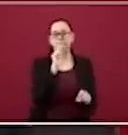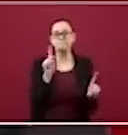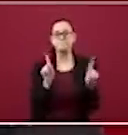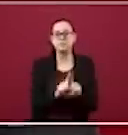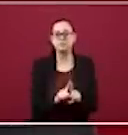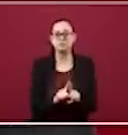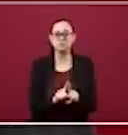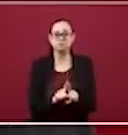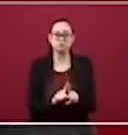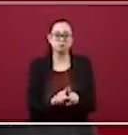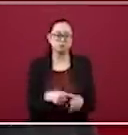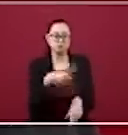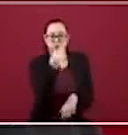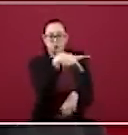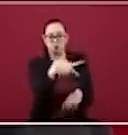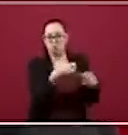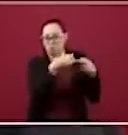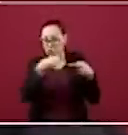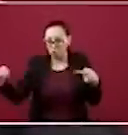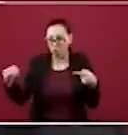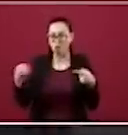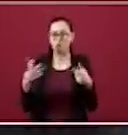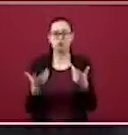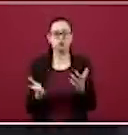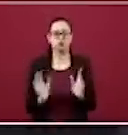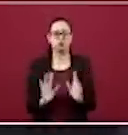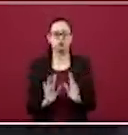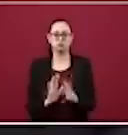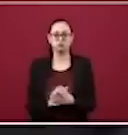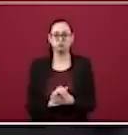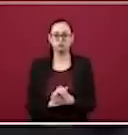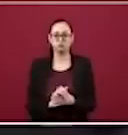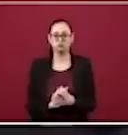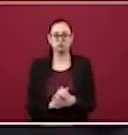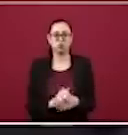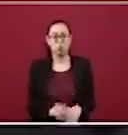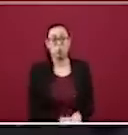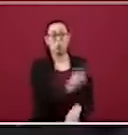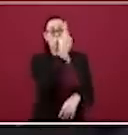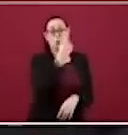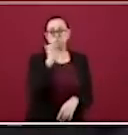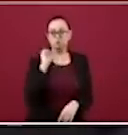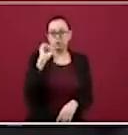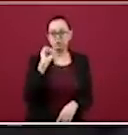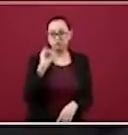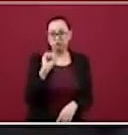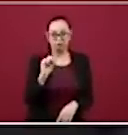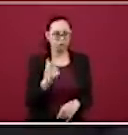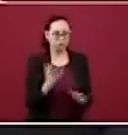sus organizaciones, que tampoco haya monopolios